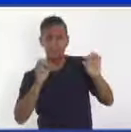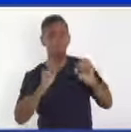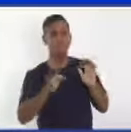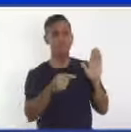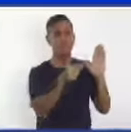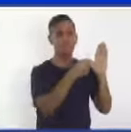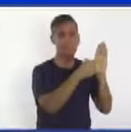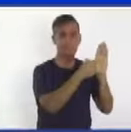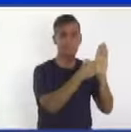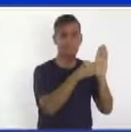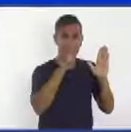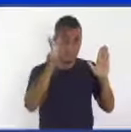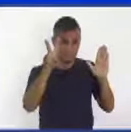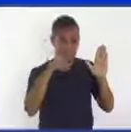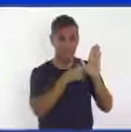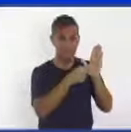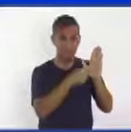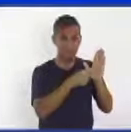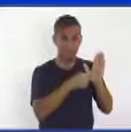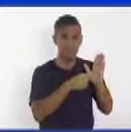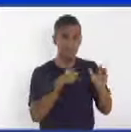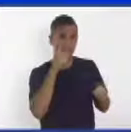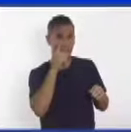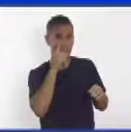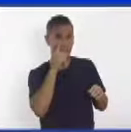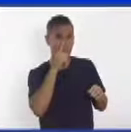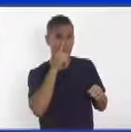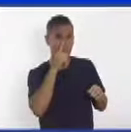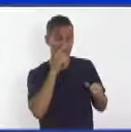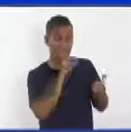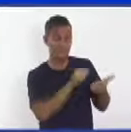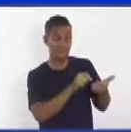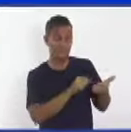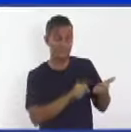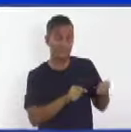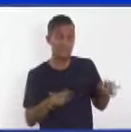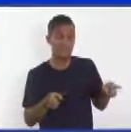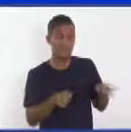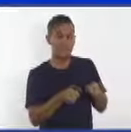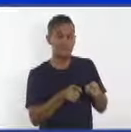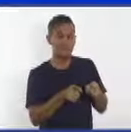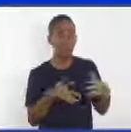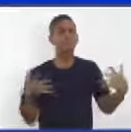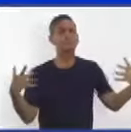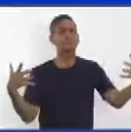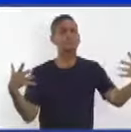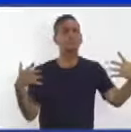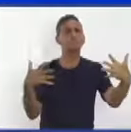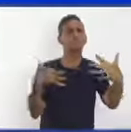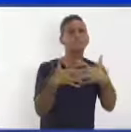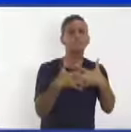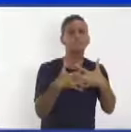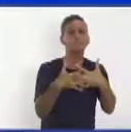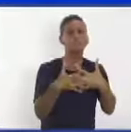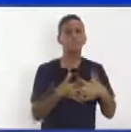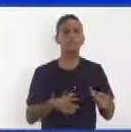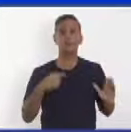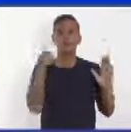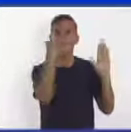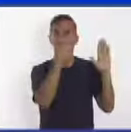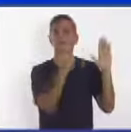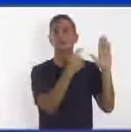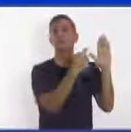relacionado con qué géneros literarios cultivó nuestro josé martí se titula leo